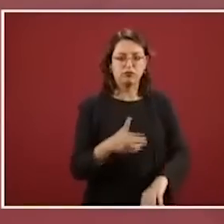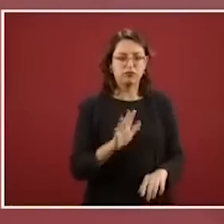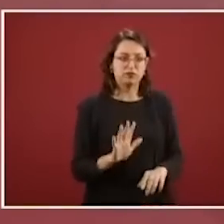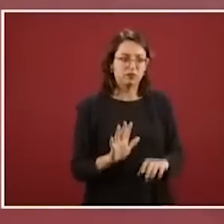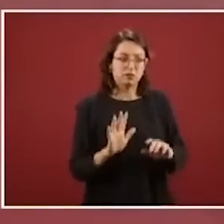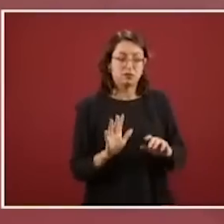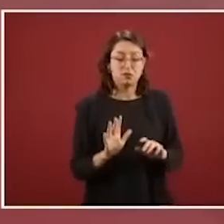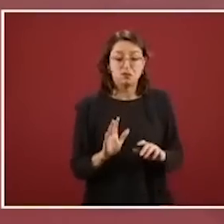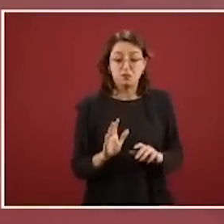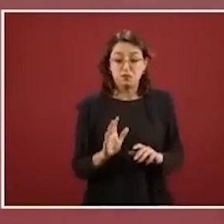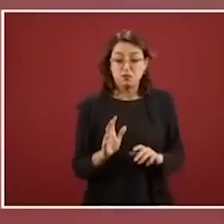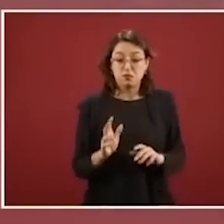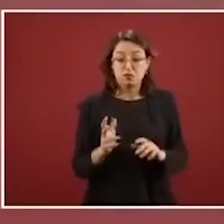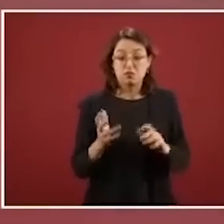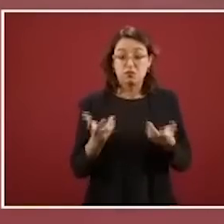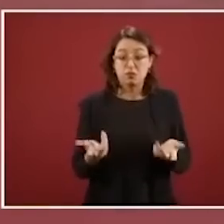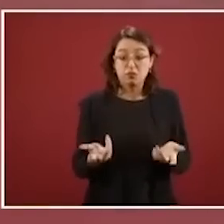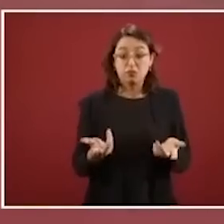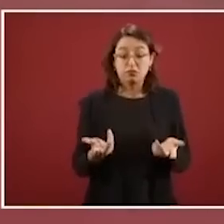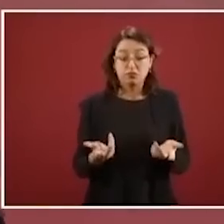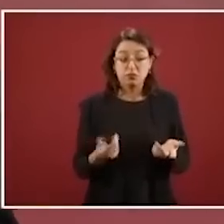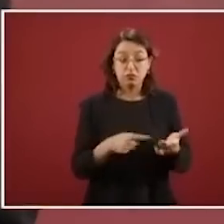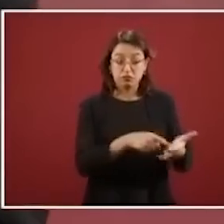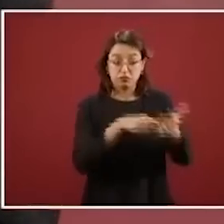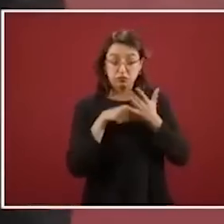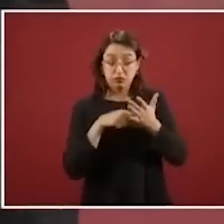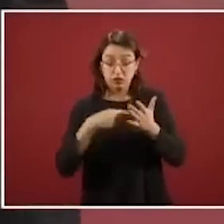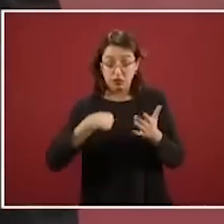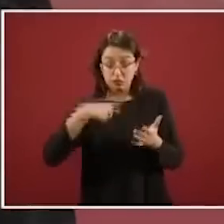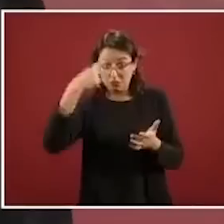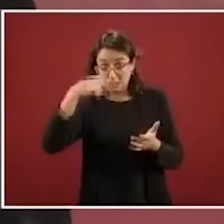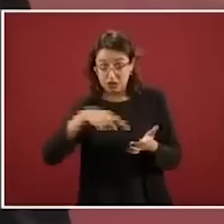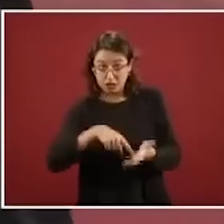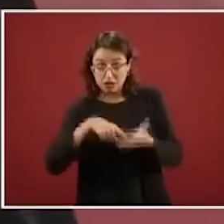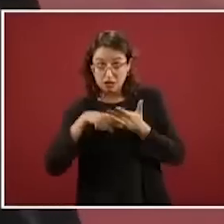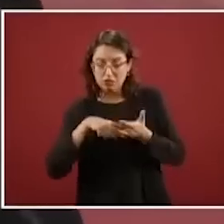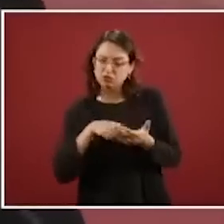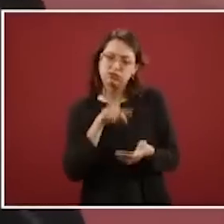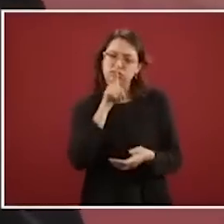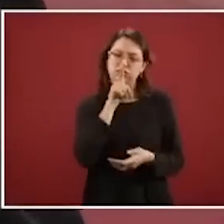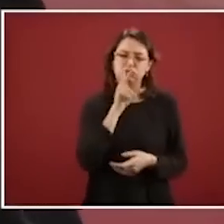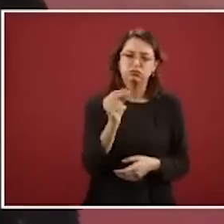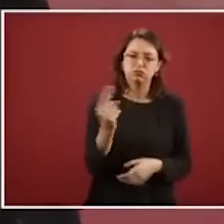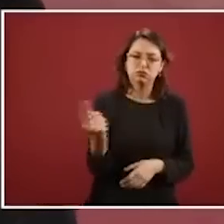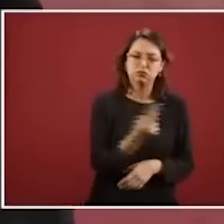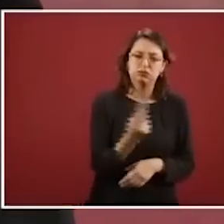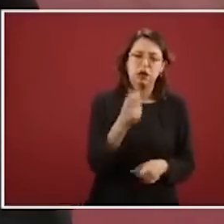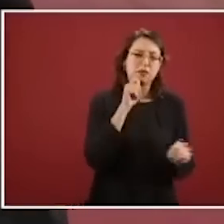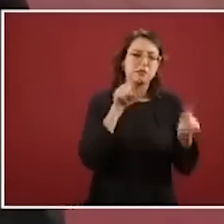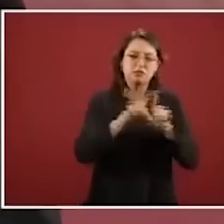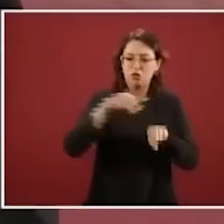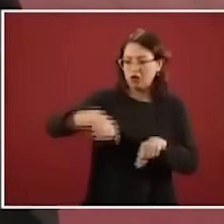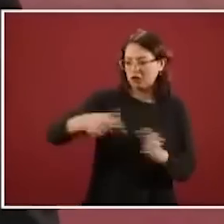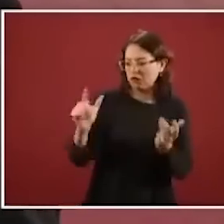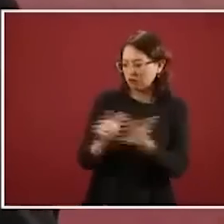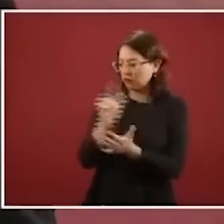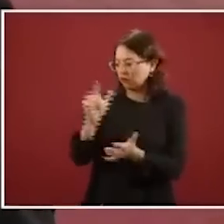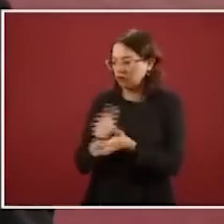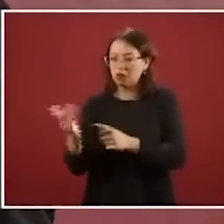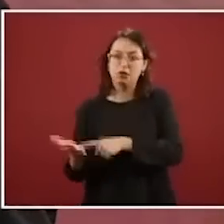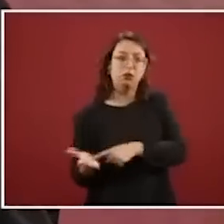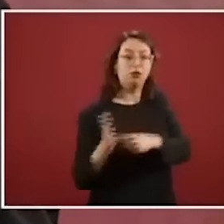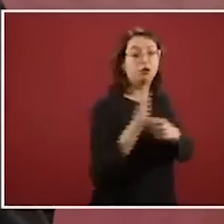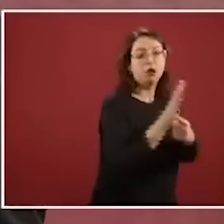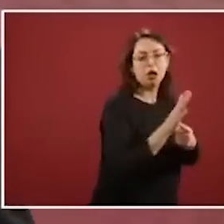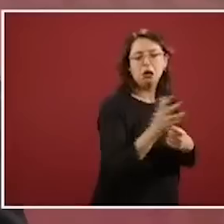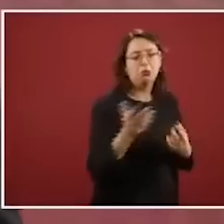sujeto o no es objeto de consulta con México, como tampoco lo será las leyes de implementación mexicana. Nosotros no se las